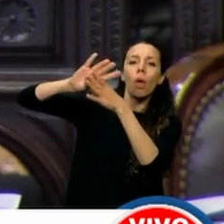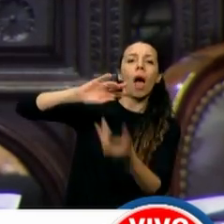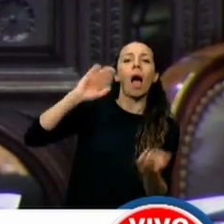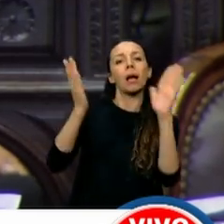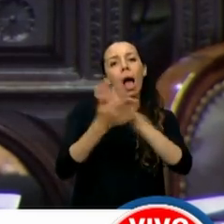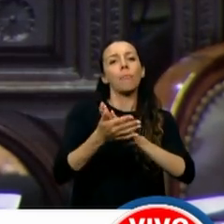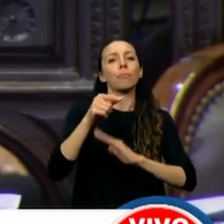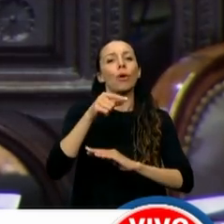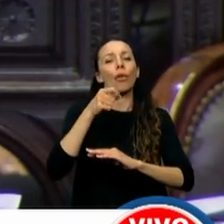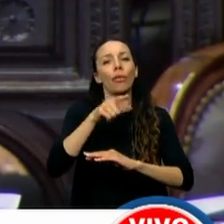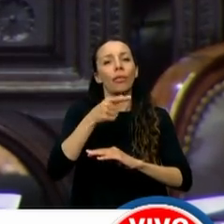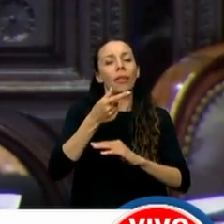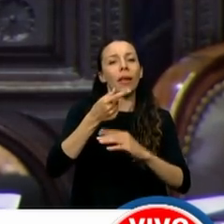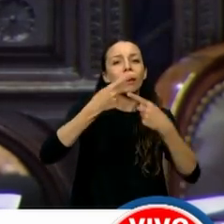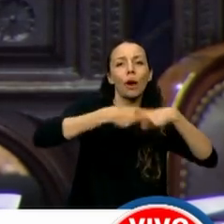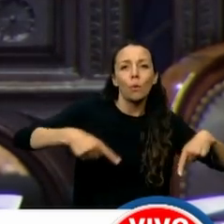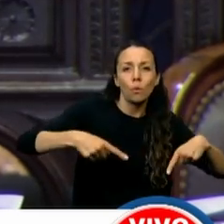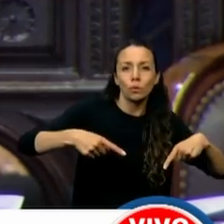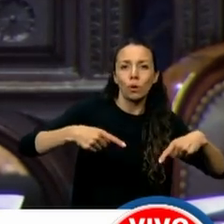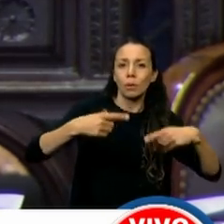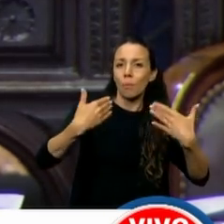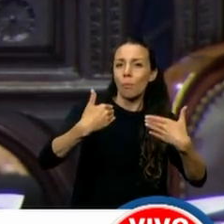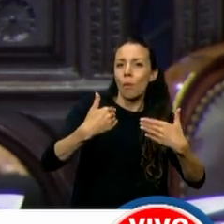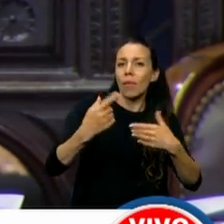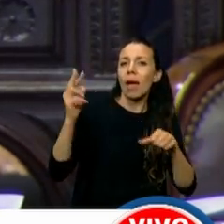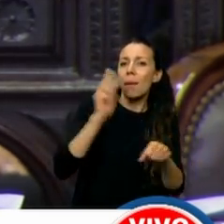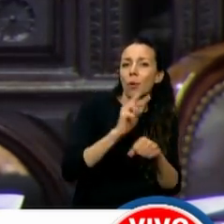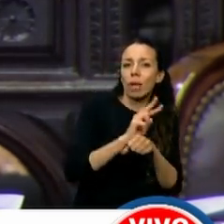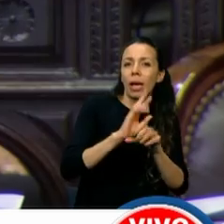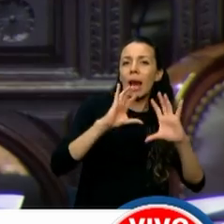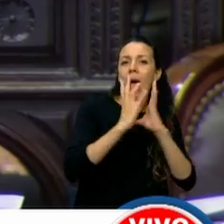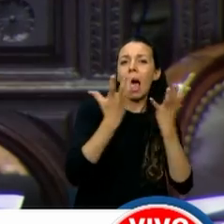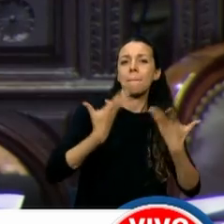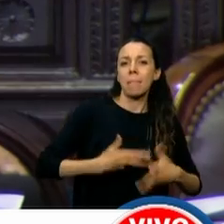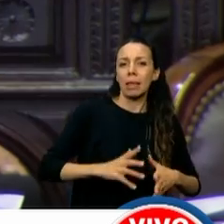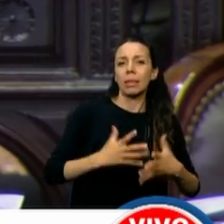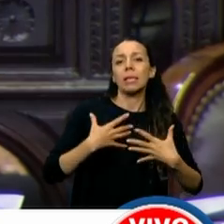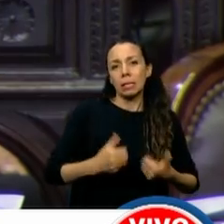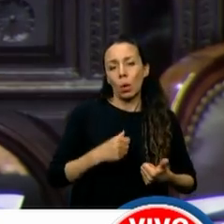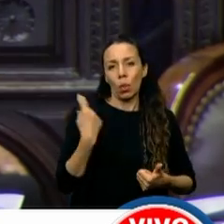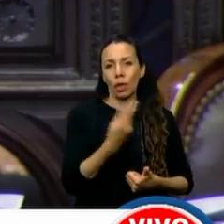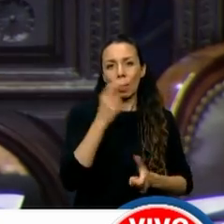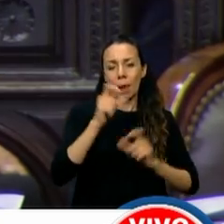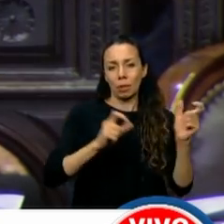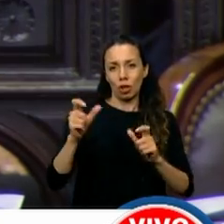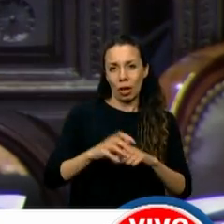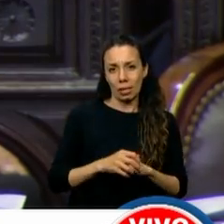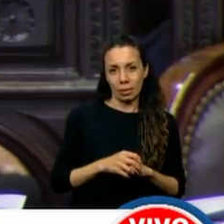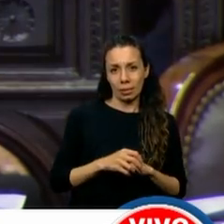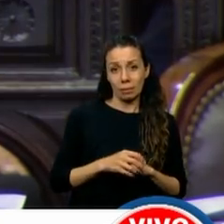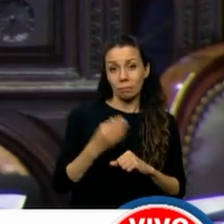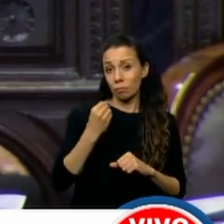afuera y puedan ser orientados a proteger nuestro ambiente y la salud de todos y de todas porque no se pueden desarrollar